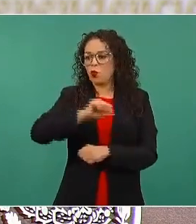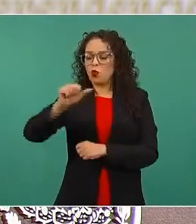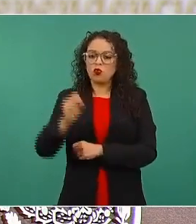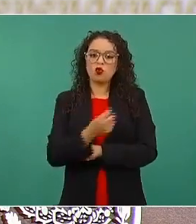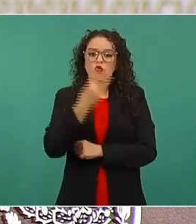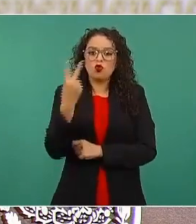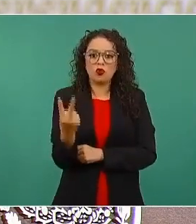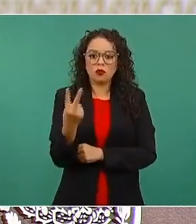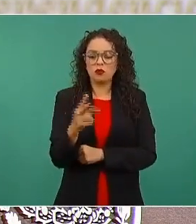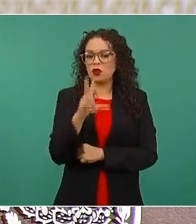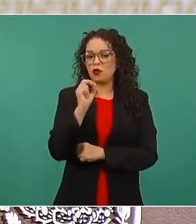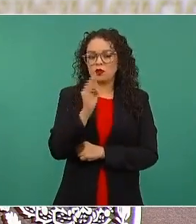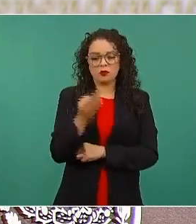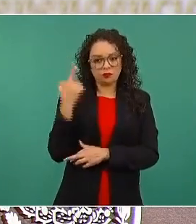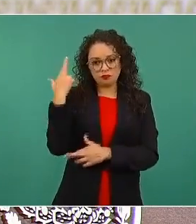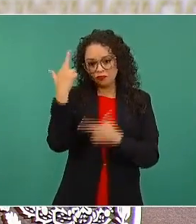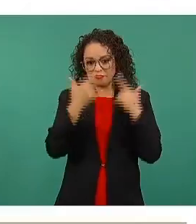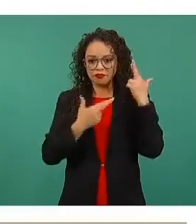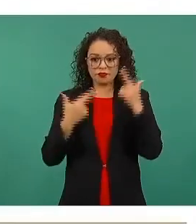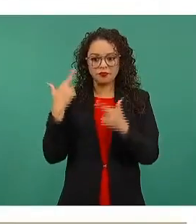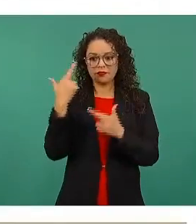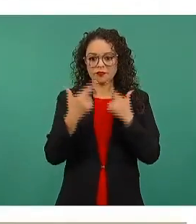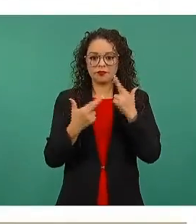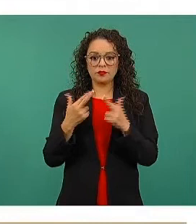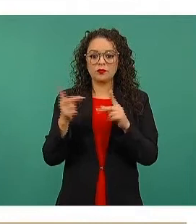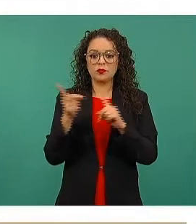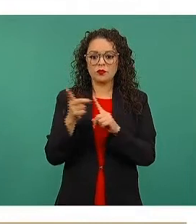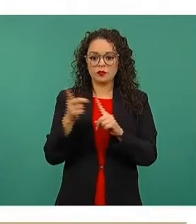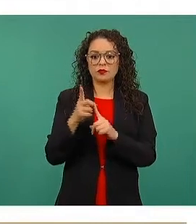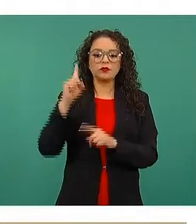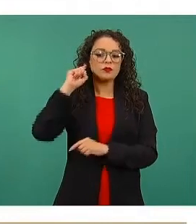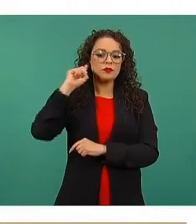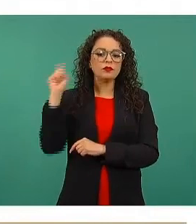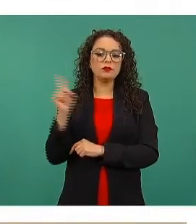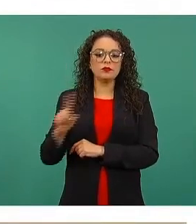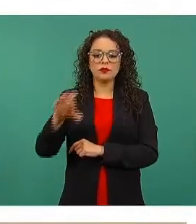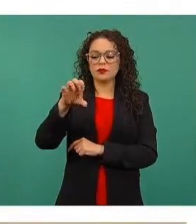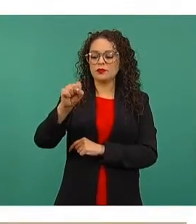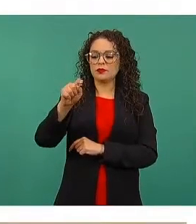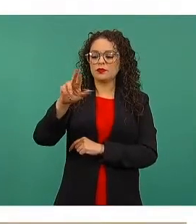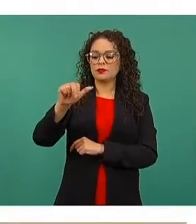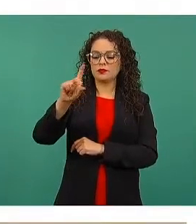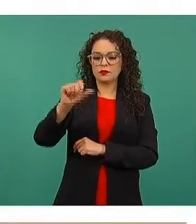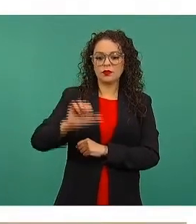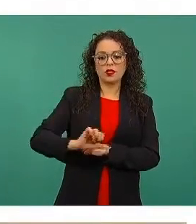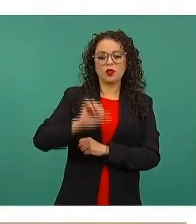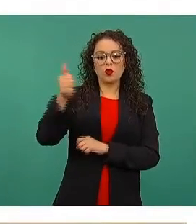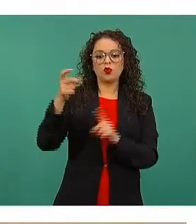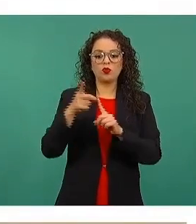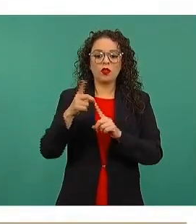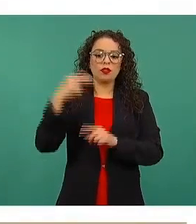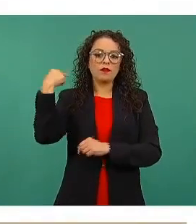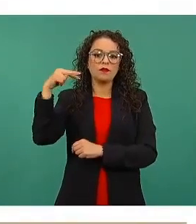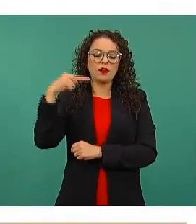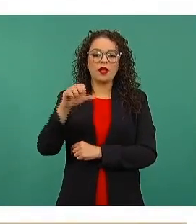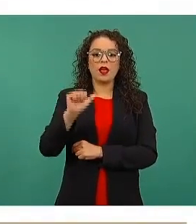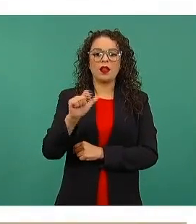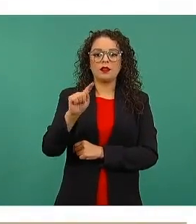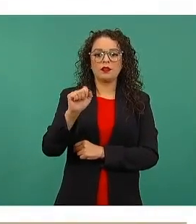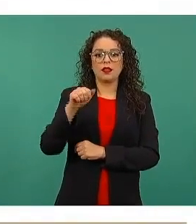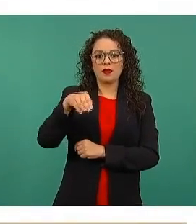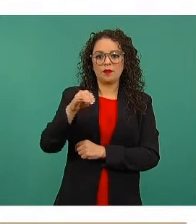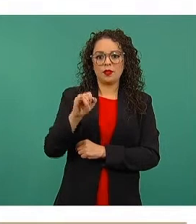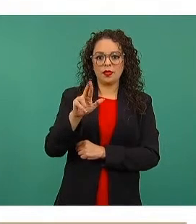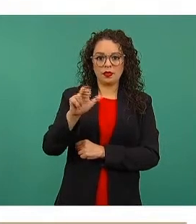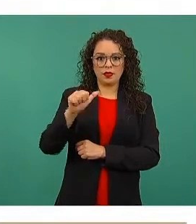se dejaron verificar, una en Estrada, Zacatecas, y la otra en Altamirano, Veracruz,